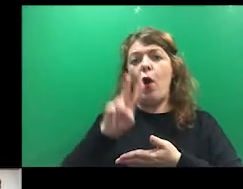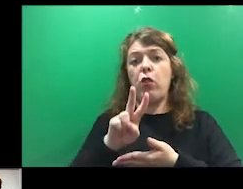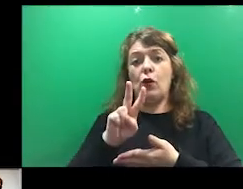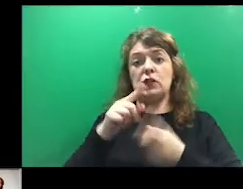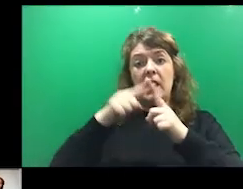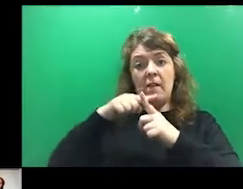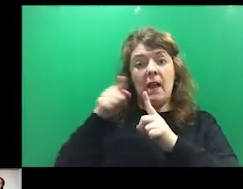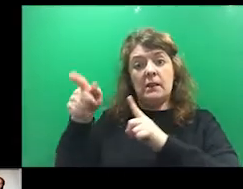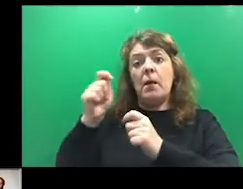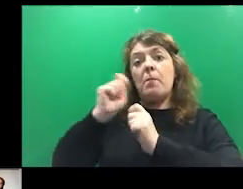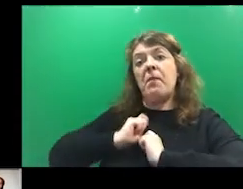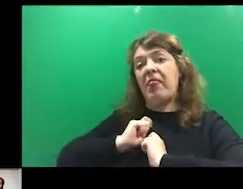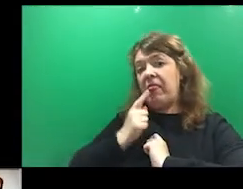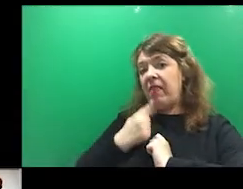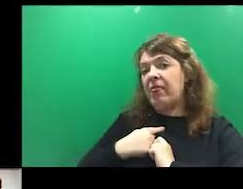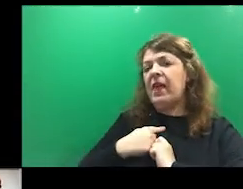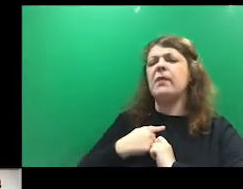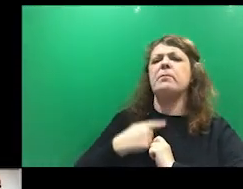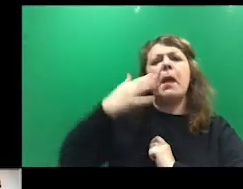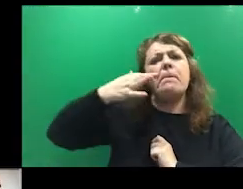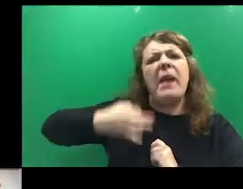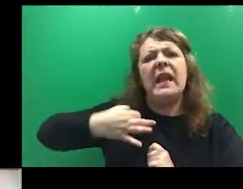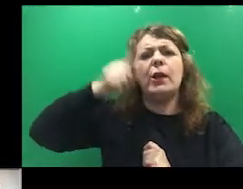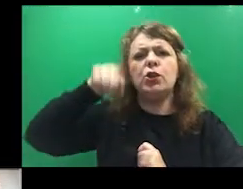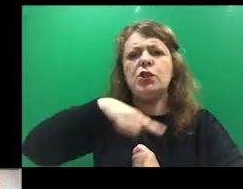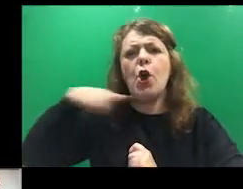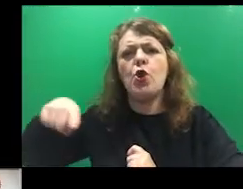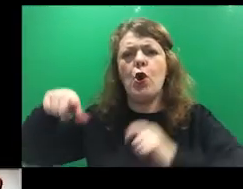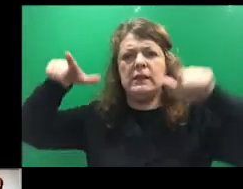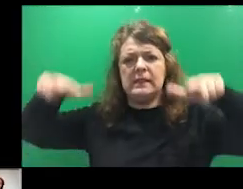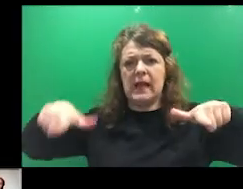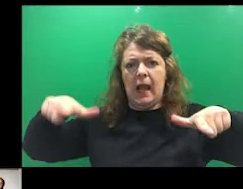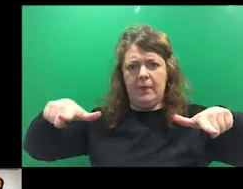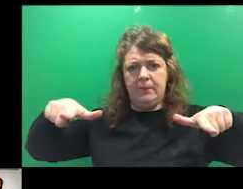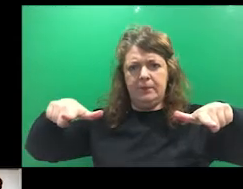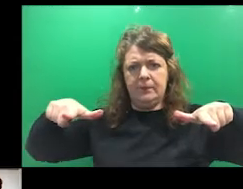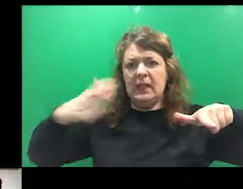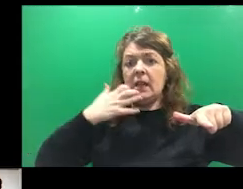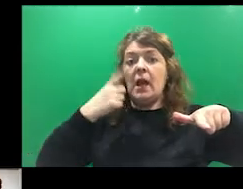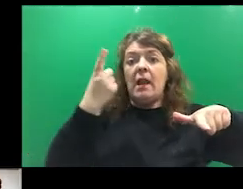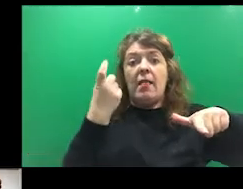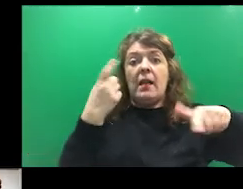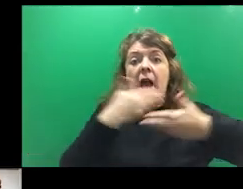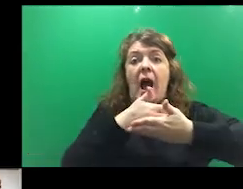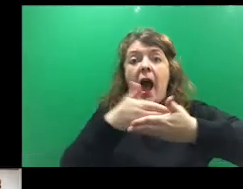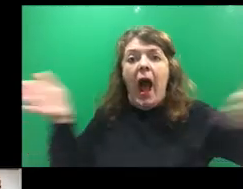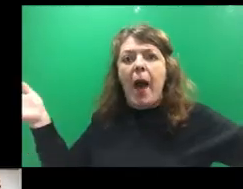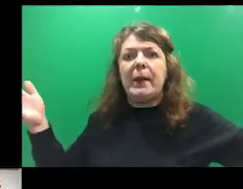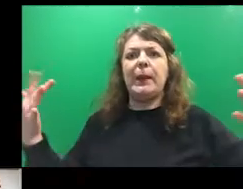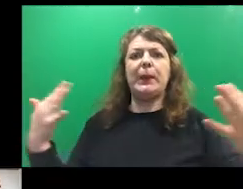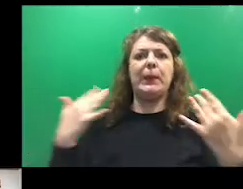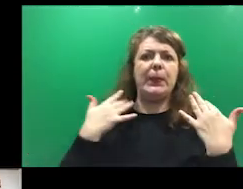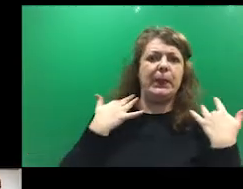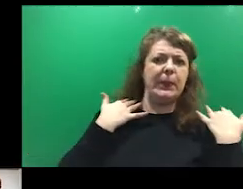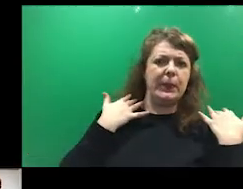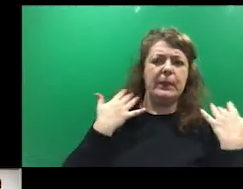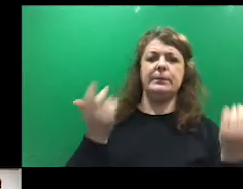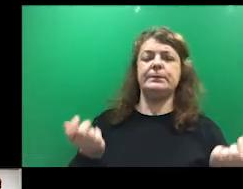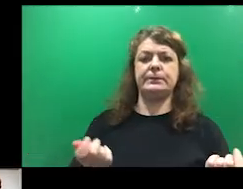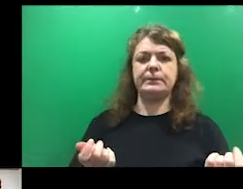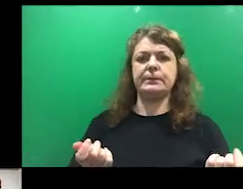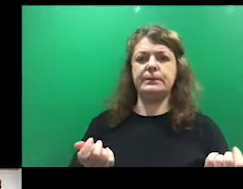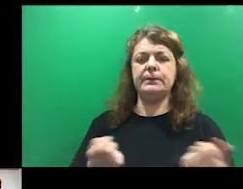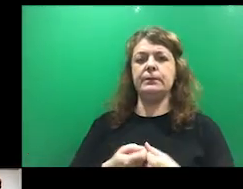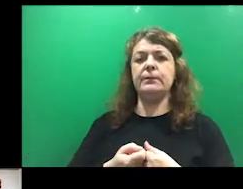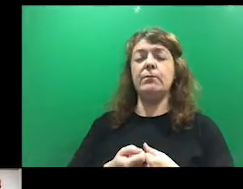CO2 indica lo peligroso o no que se está en la sala y la necesidad que hay de abrir las ventanas y